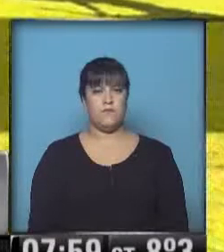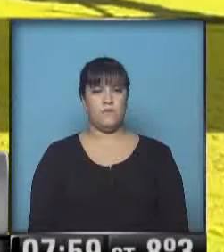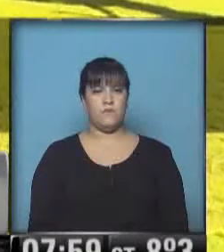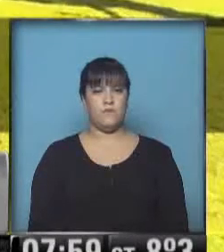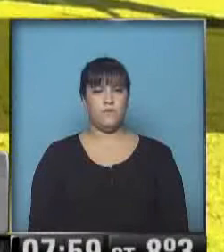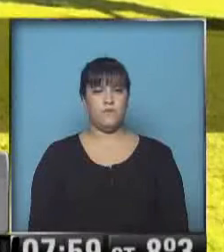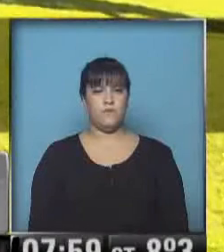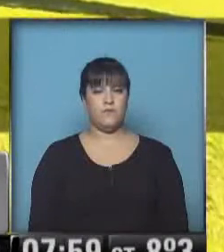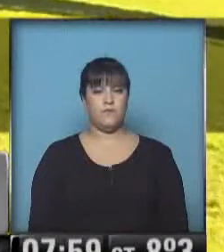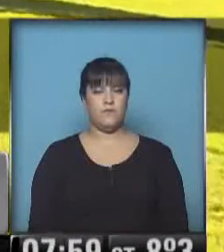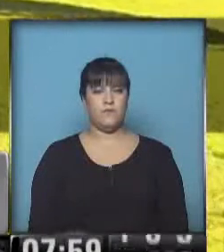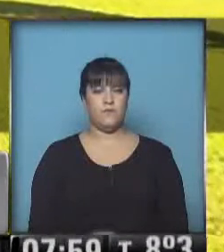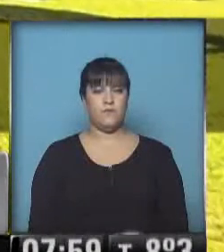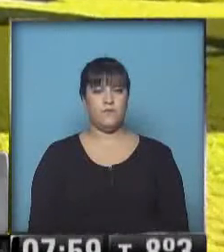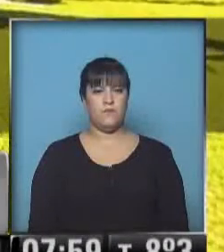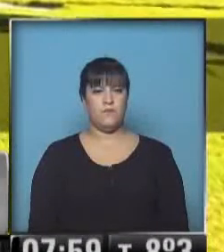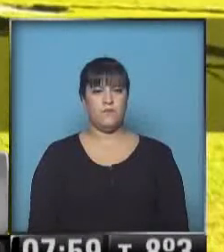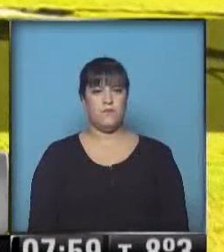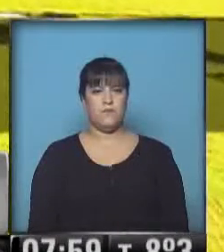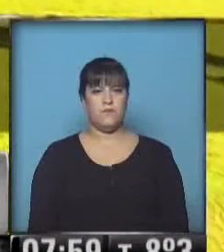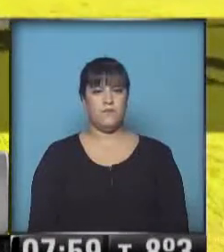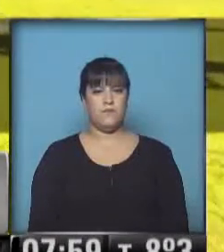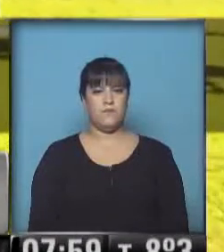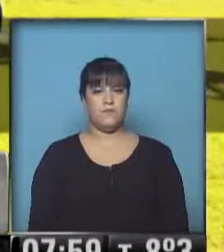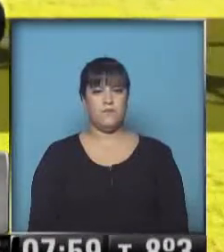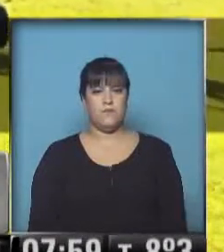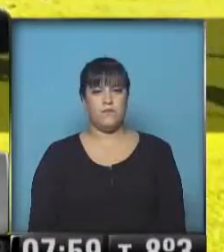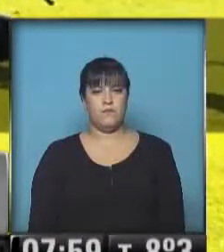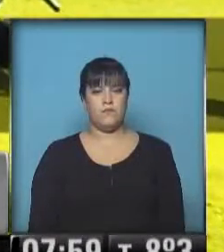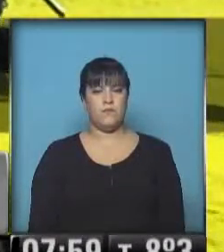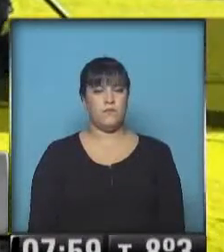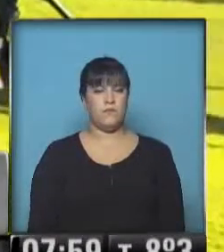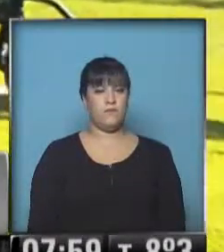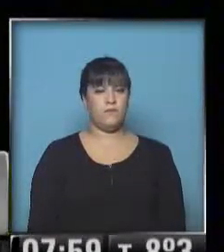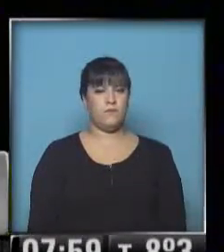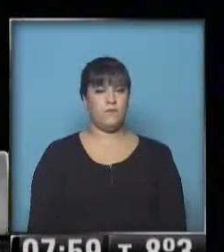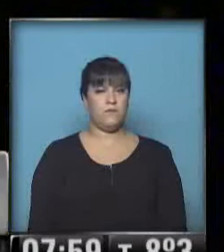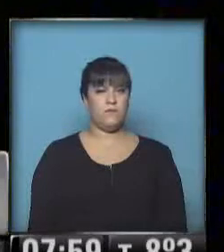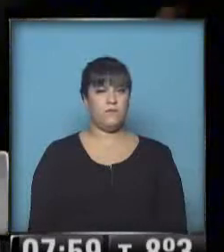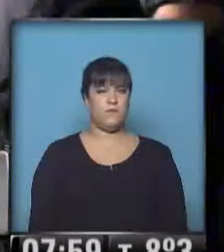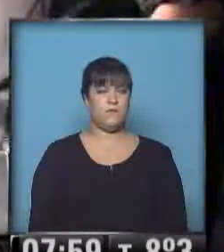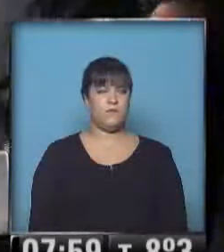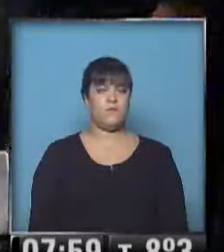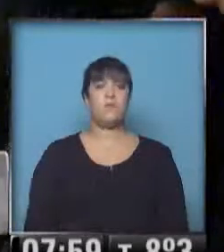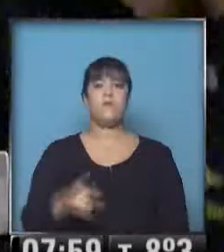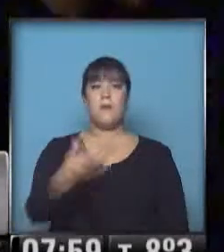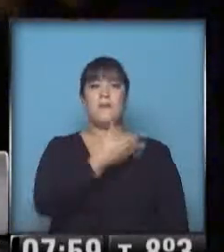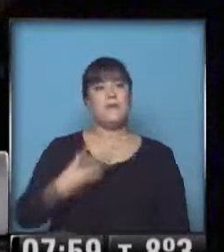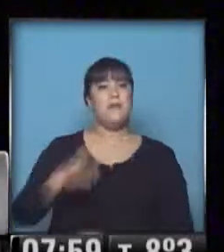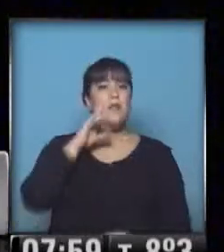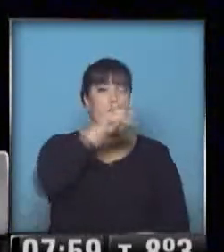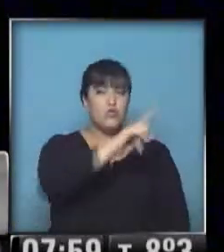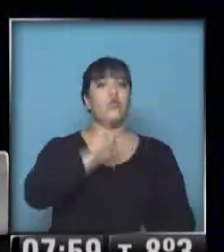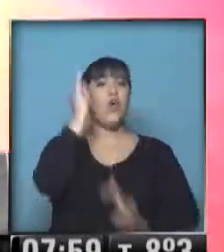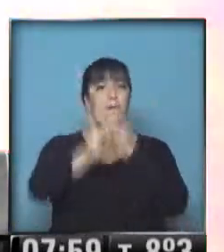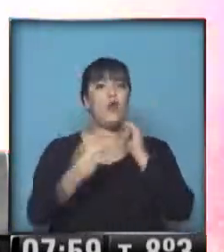Last night, on my orders, America's armed forces began strikes against ISIL targets in Syria. Obama explicó que los primeros